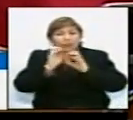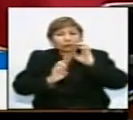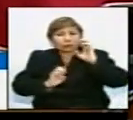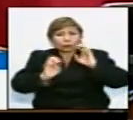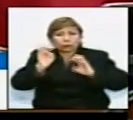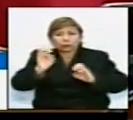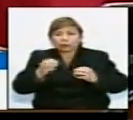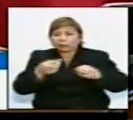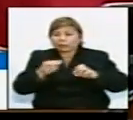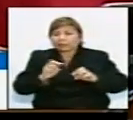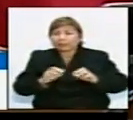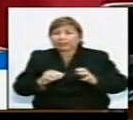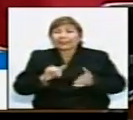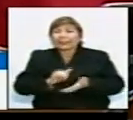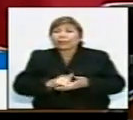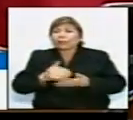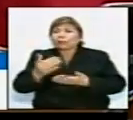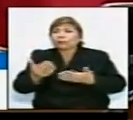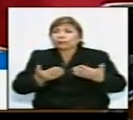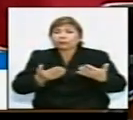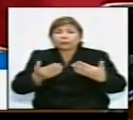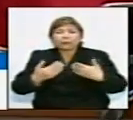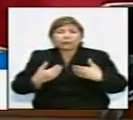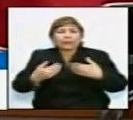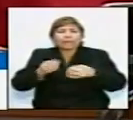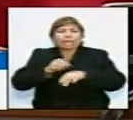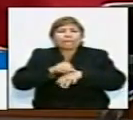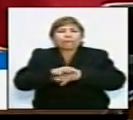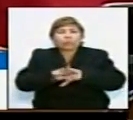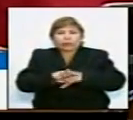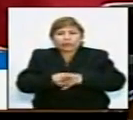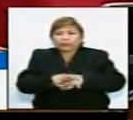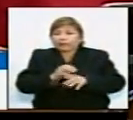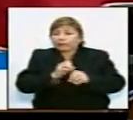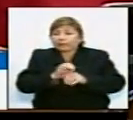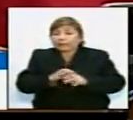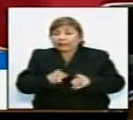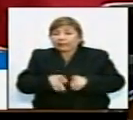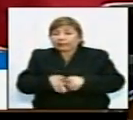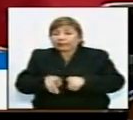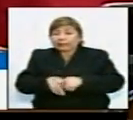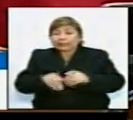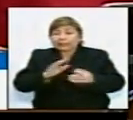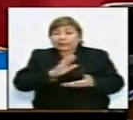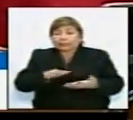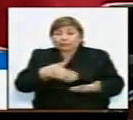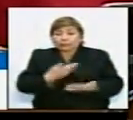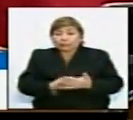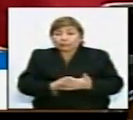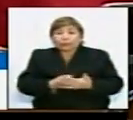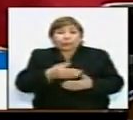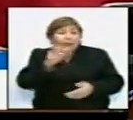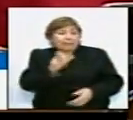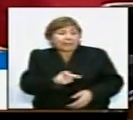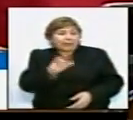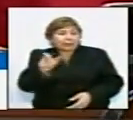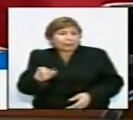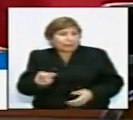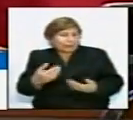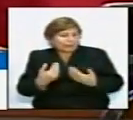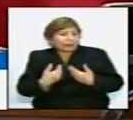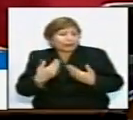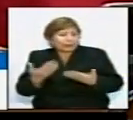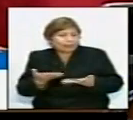permita que los servicios puedan fluir de forma transparente también y que todos los ciudadanos puedan hacer un